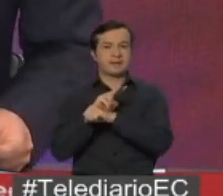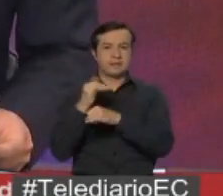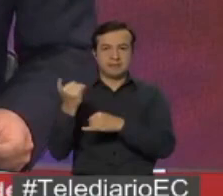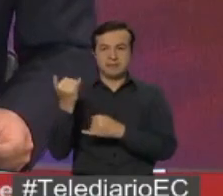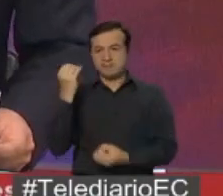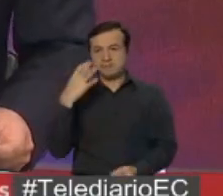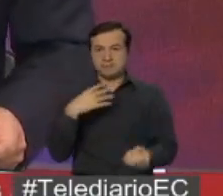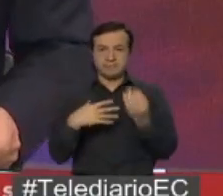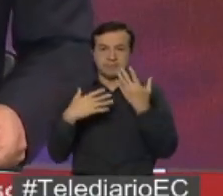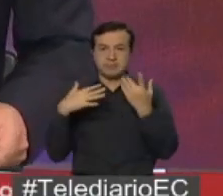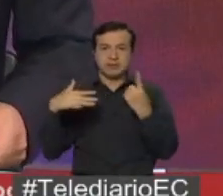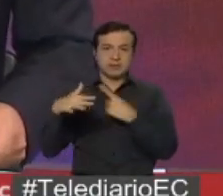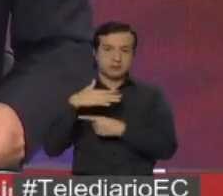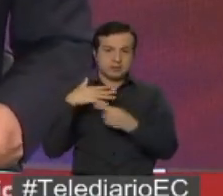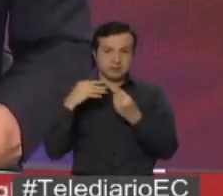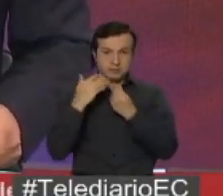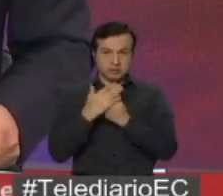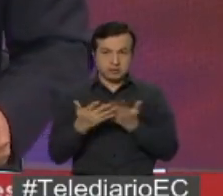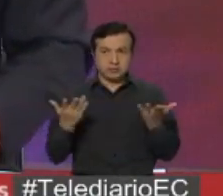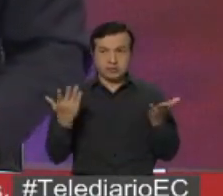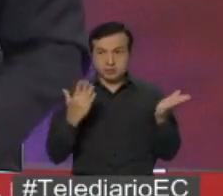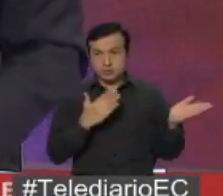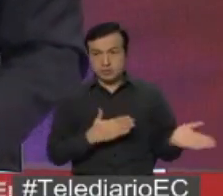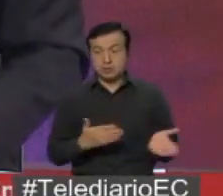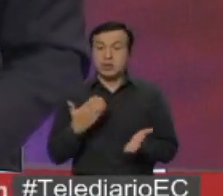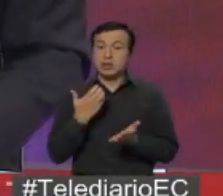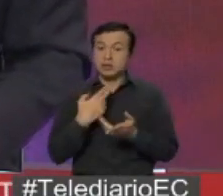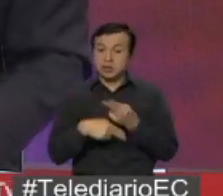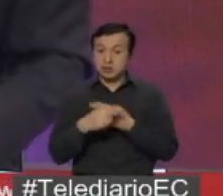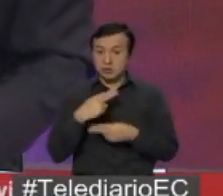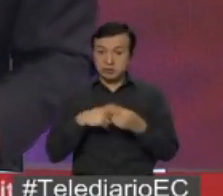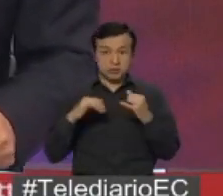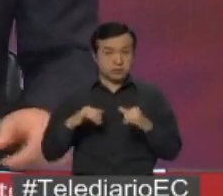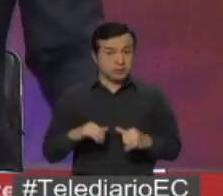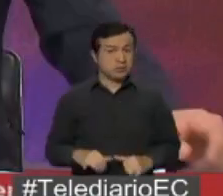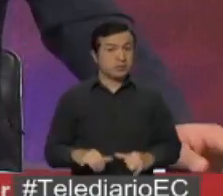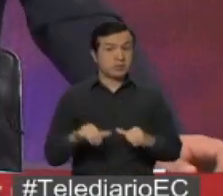sobre la situación de la economía popular y solidaria en el país